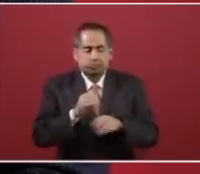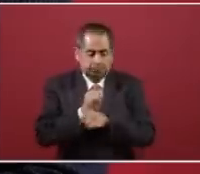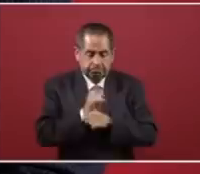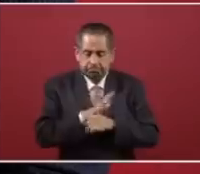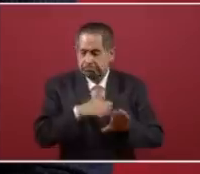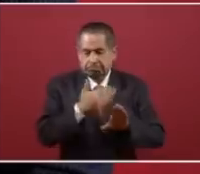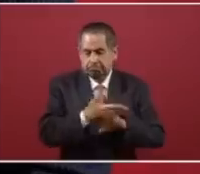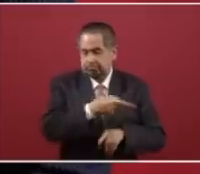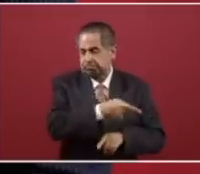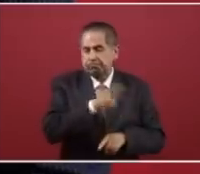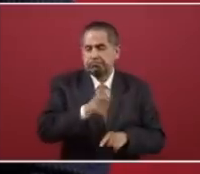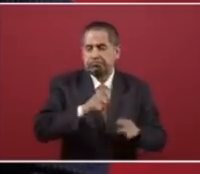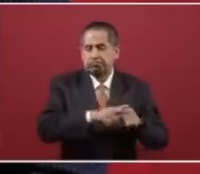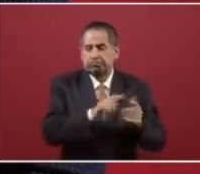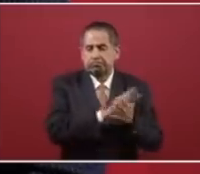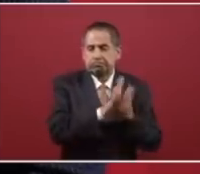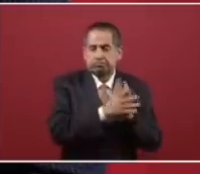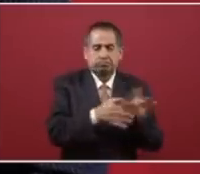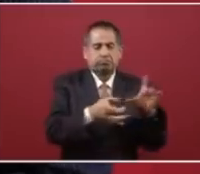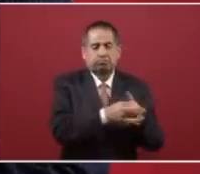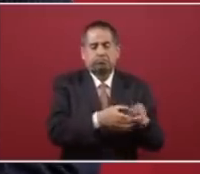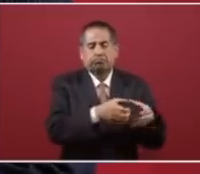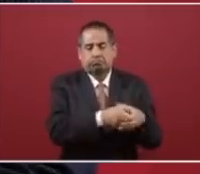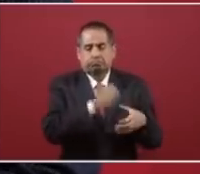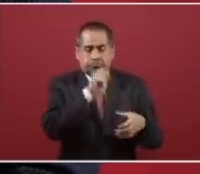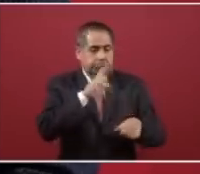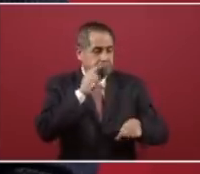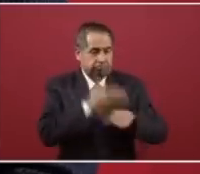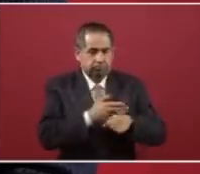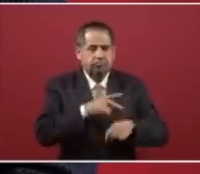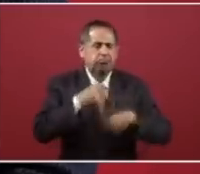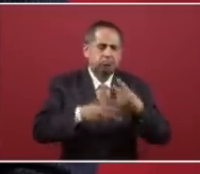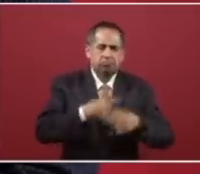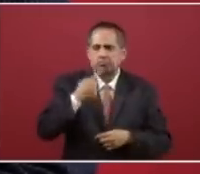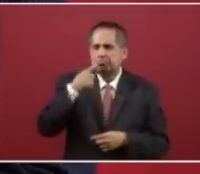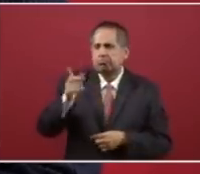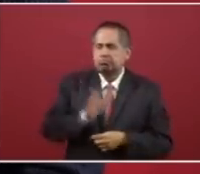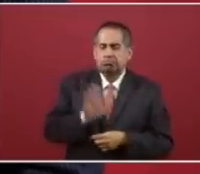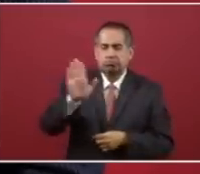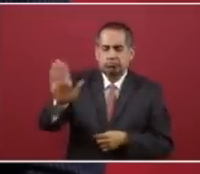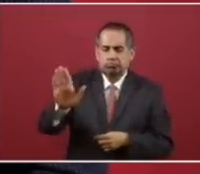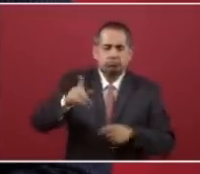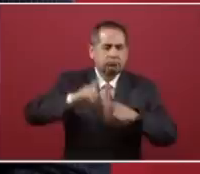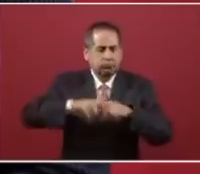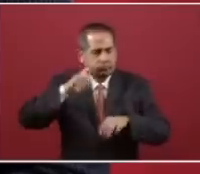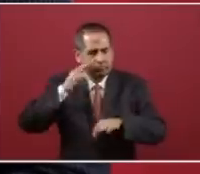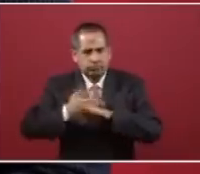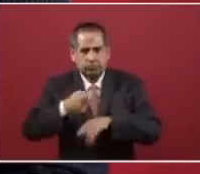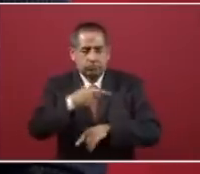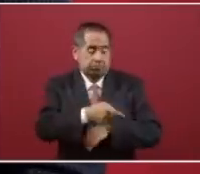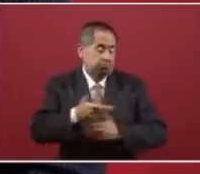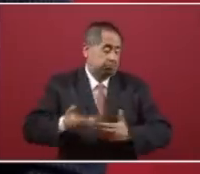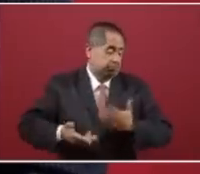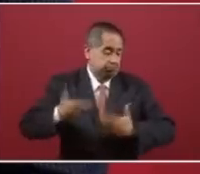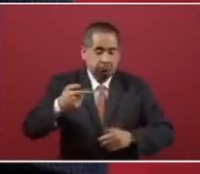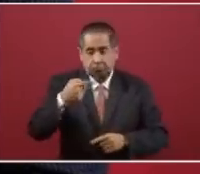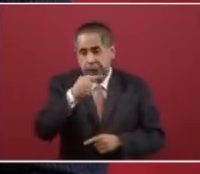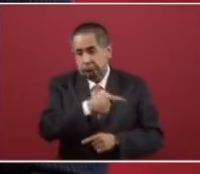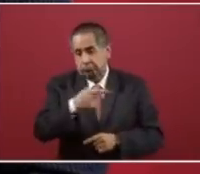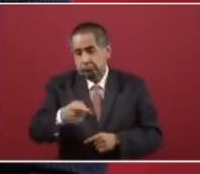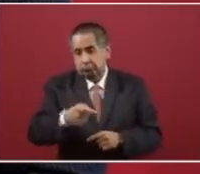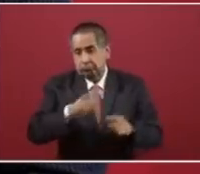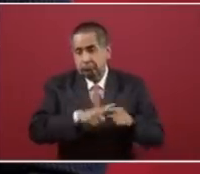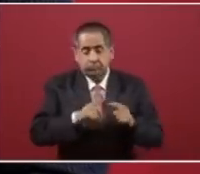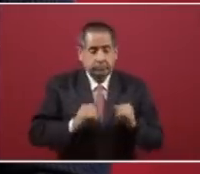y que esté vinculada con los hechos evidentemente se presentarán las denuncias correspondientes y le corresponderá en todo caso a el